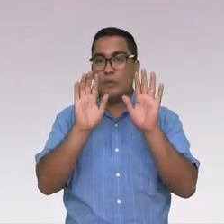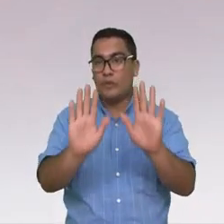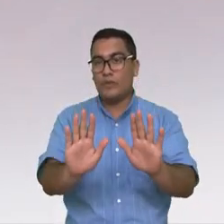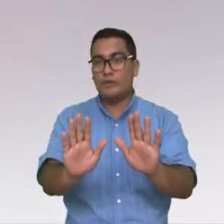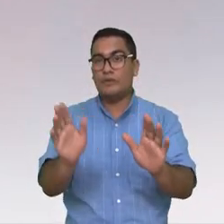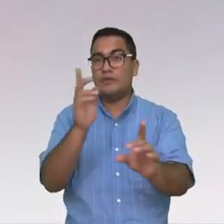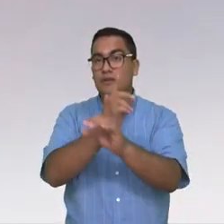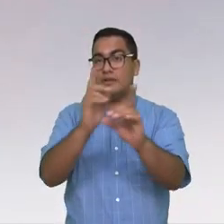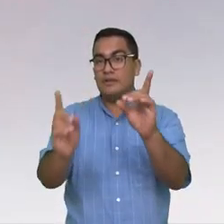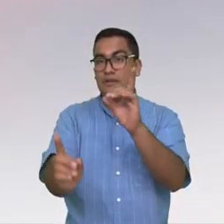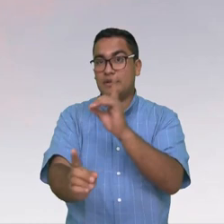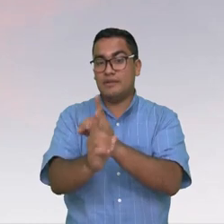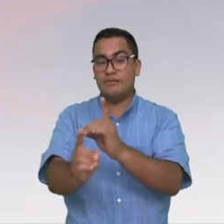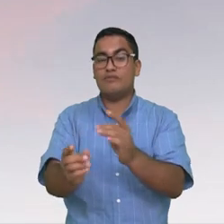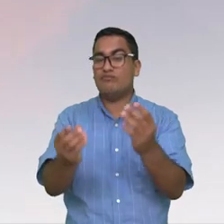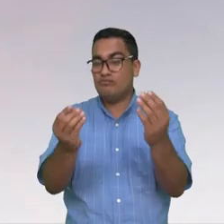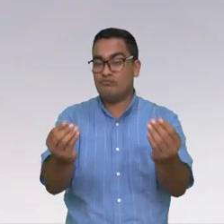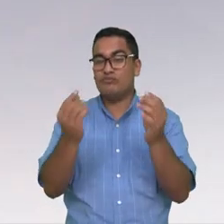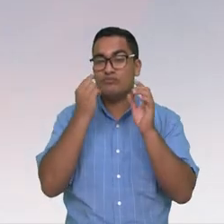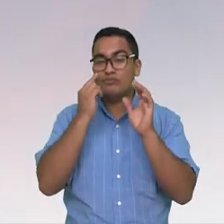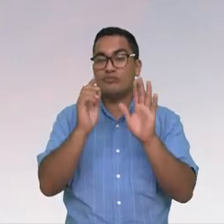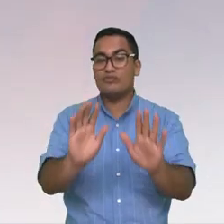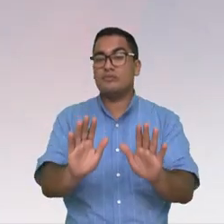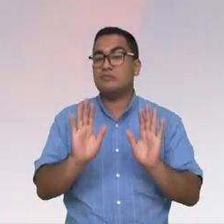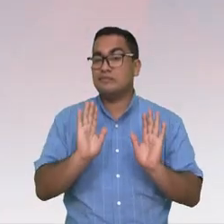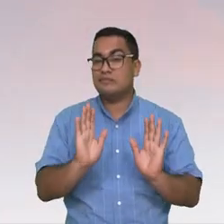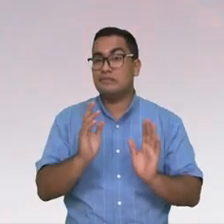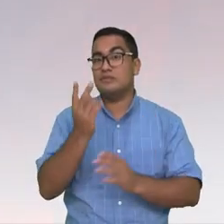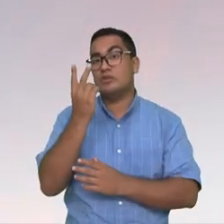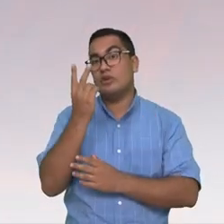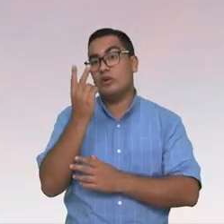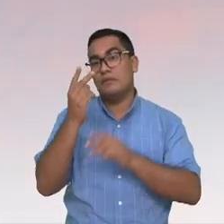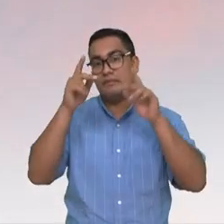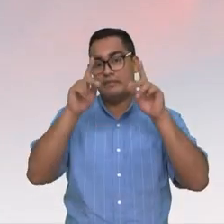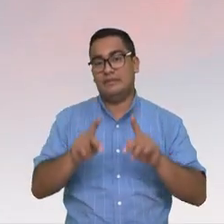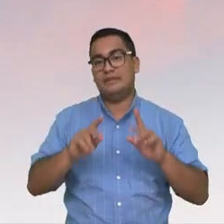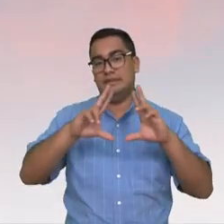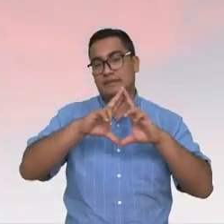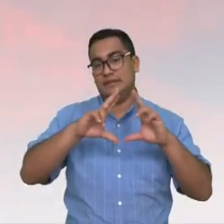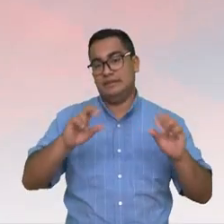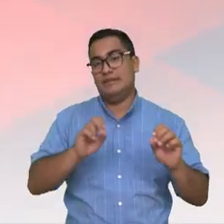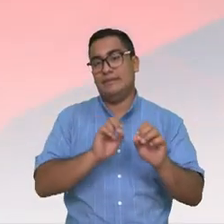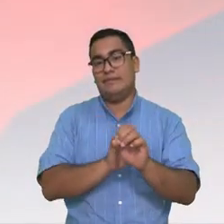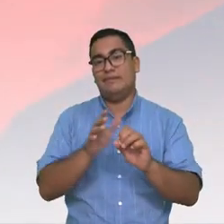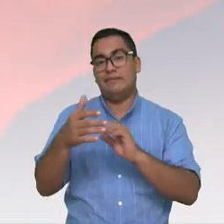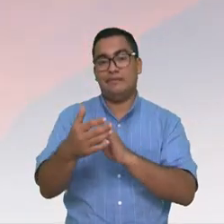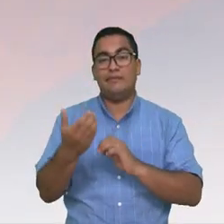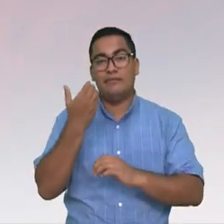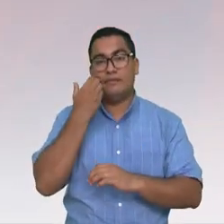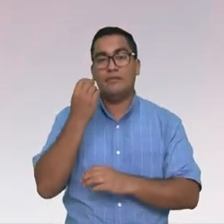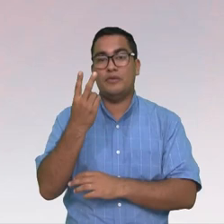deben cuidarse más. Así que tenemos este segundo caso y estamos